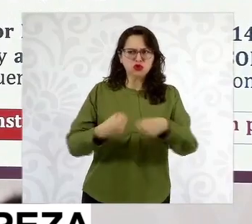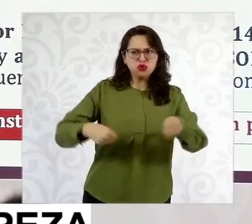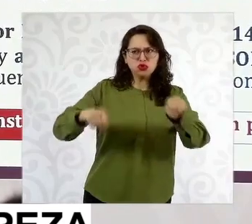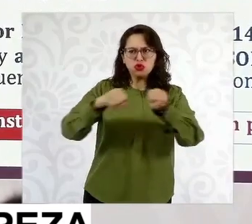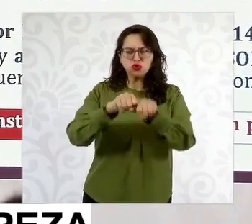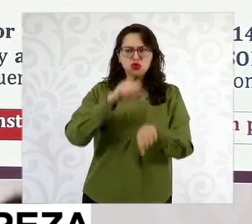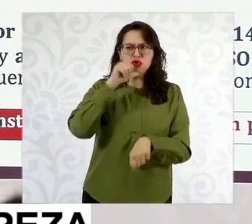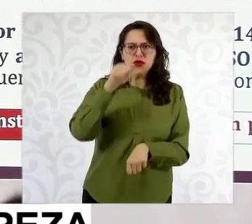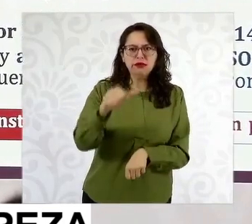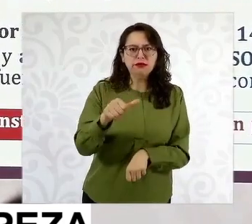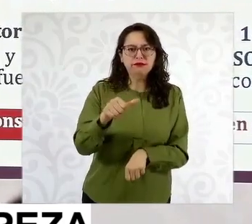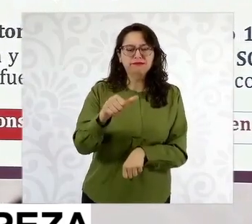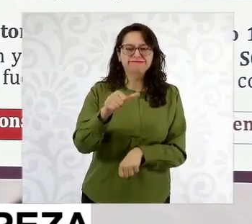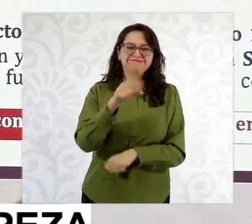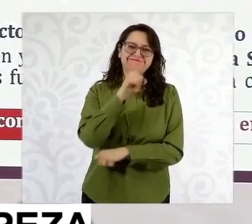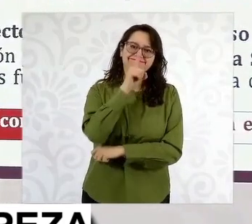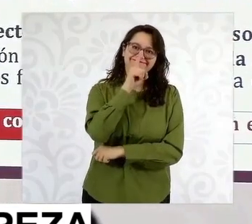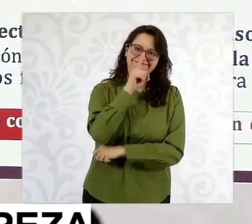tanto mintió.